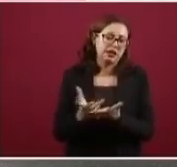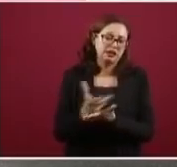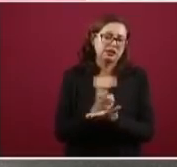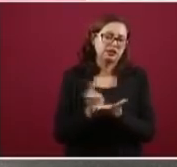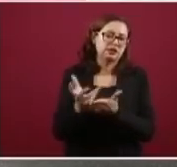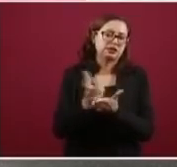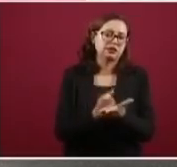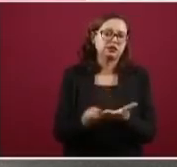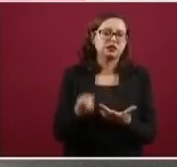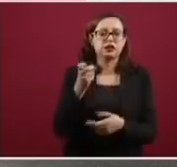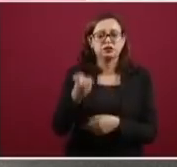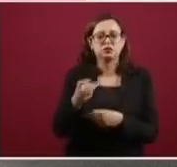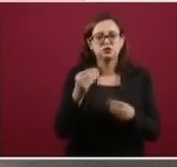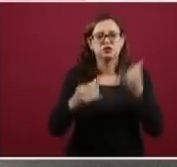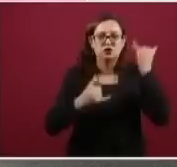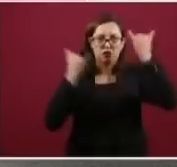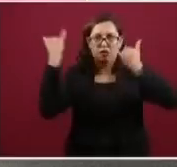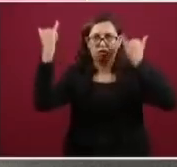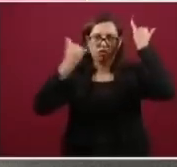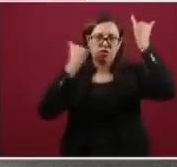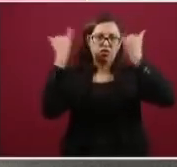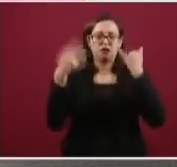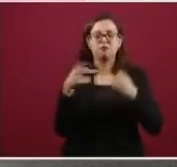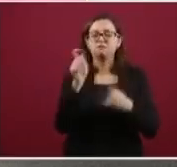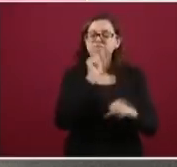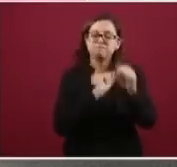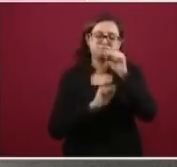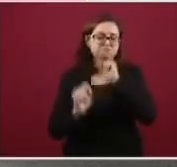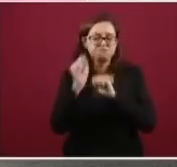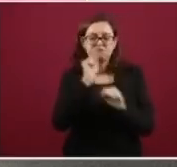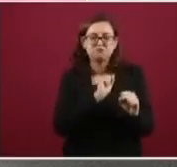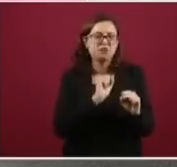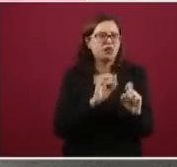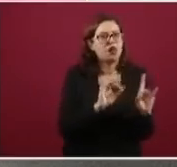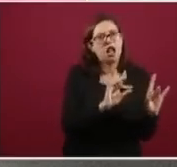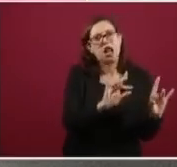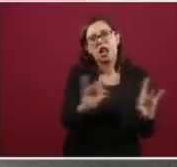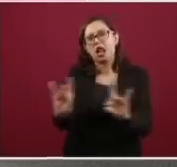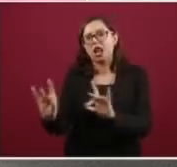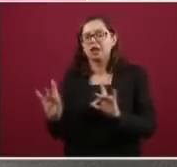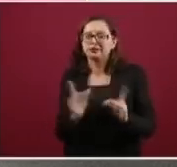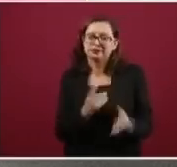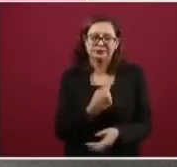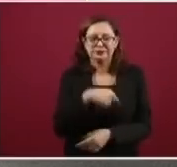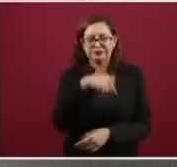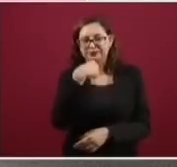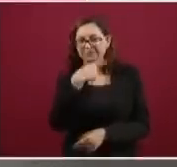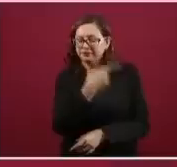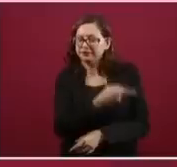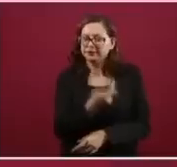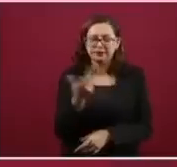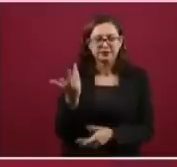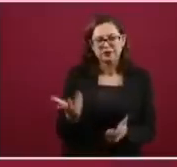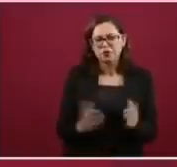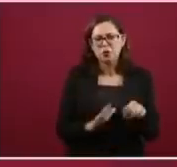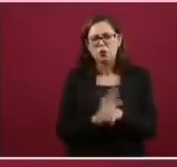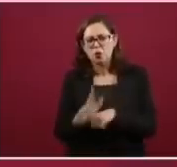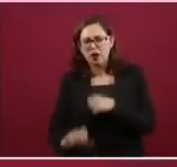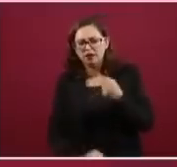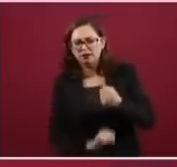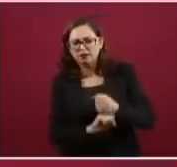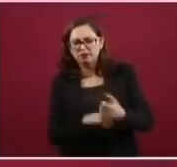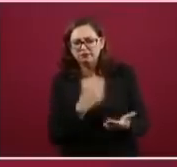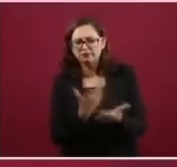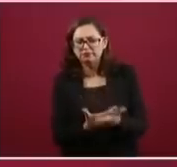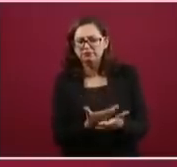con la especulación pero esos rumores no tienen ningún fundamento e incluso haciendo el análisis de cuál fue el promedio del